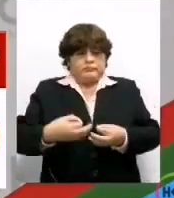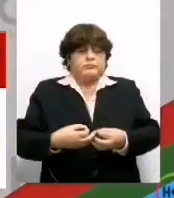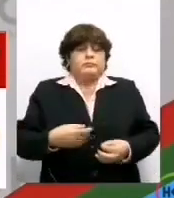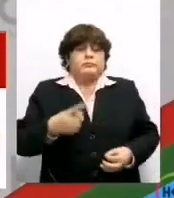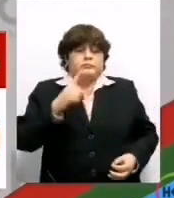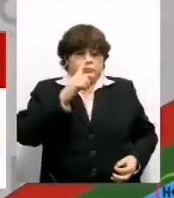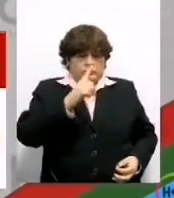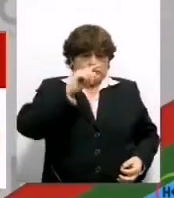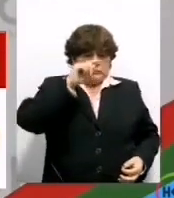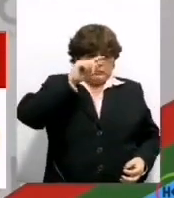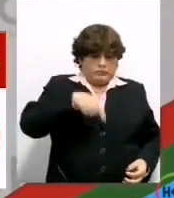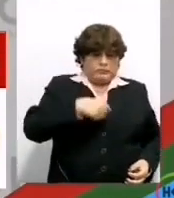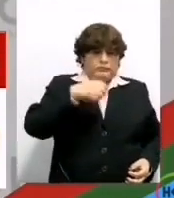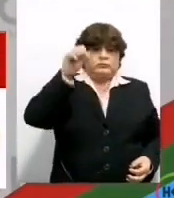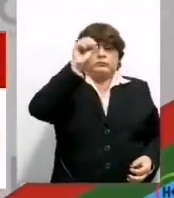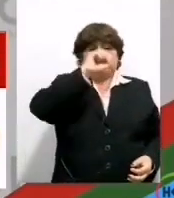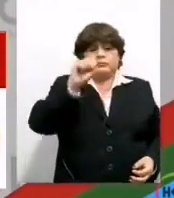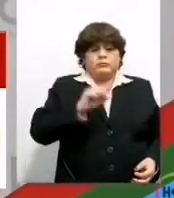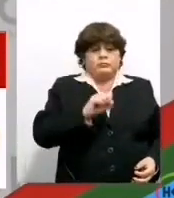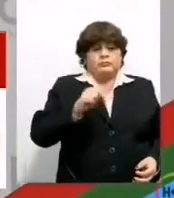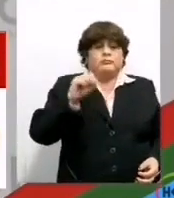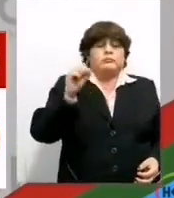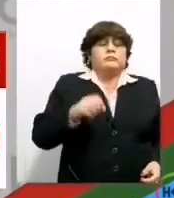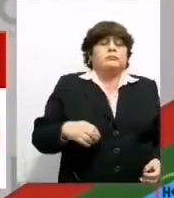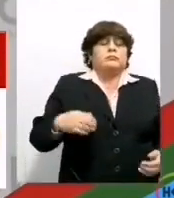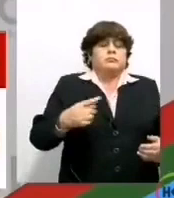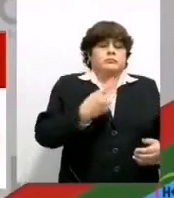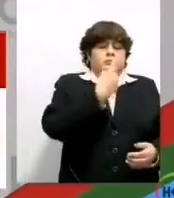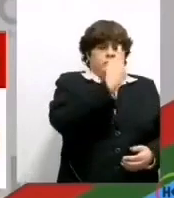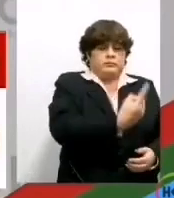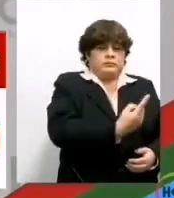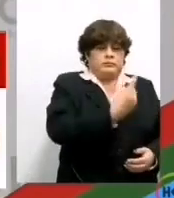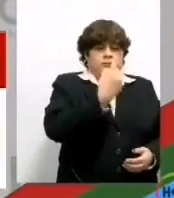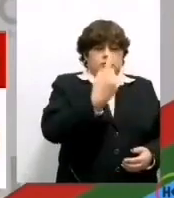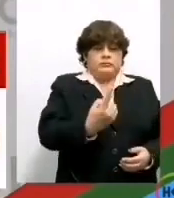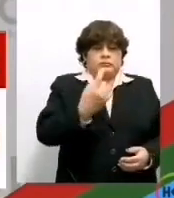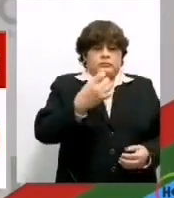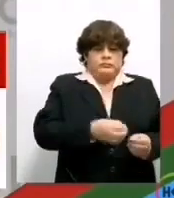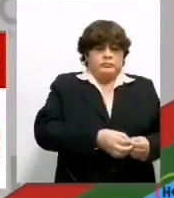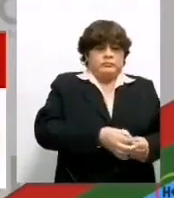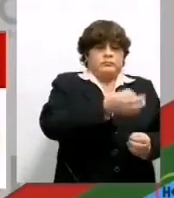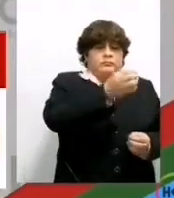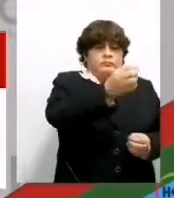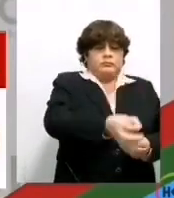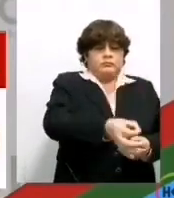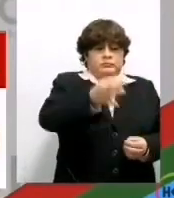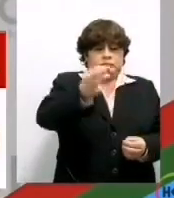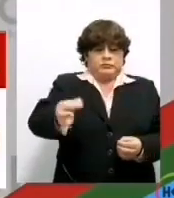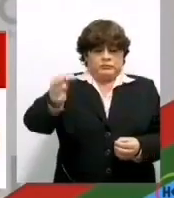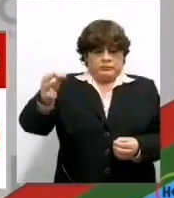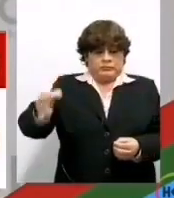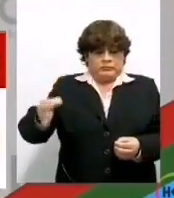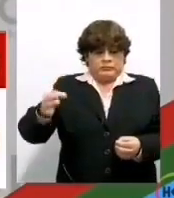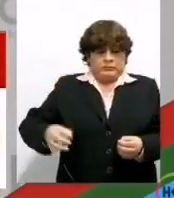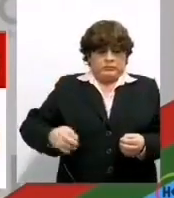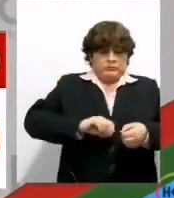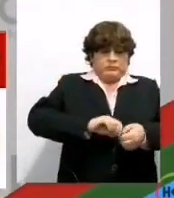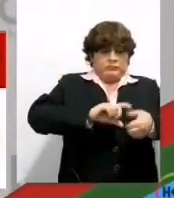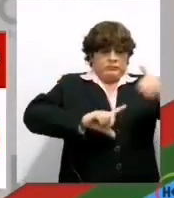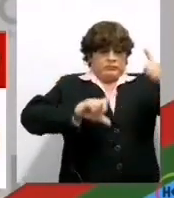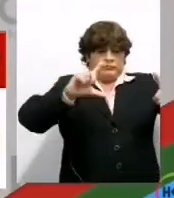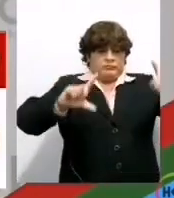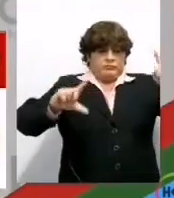hasta un millón de soles Adan distrito de la región